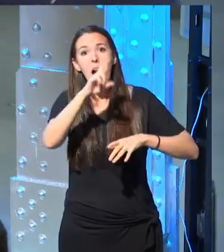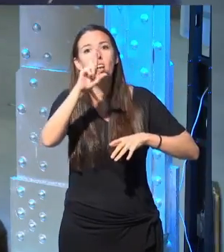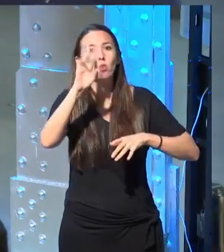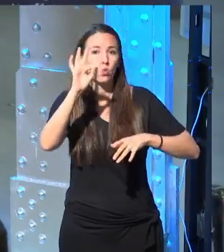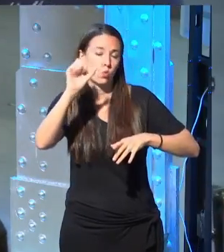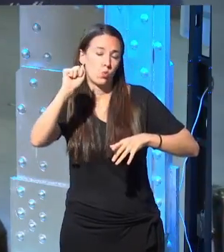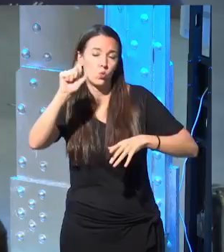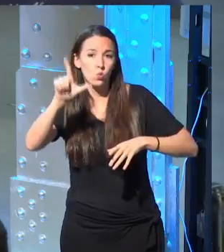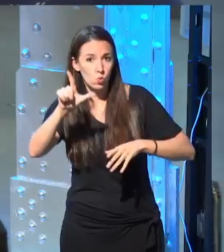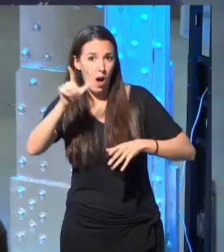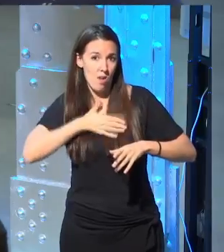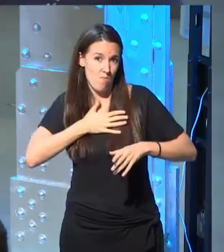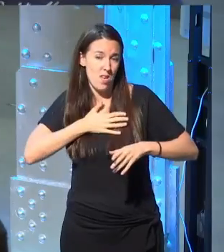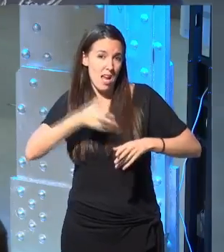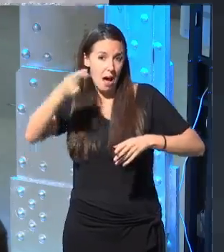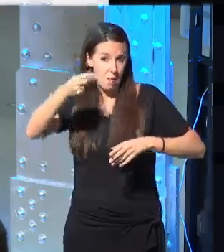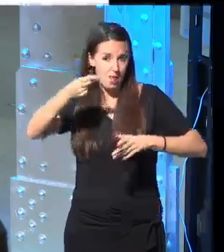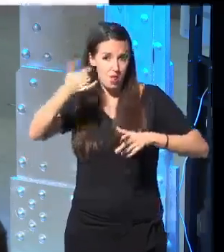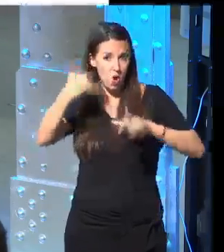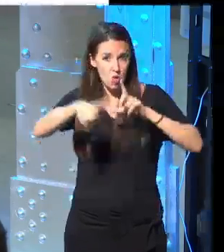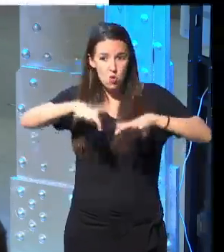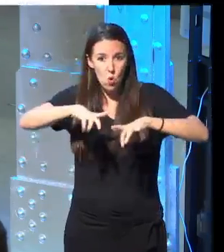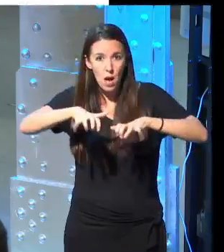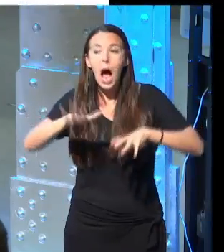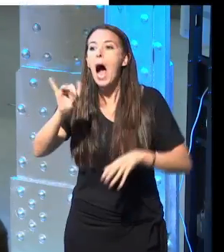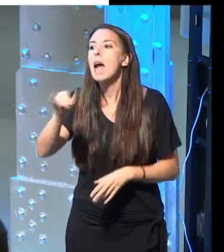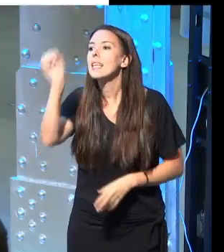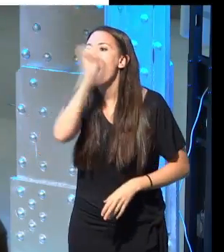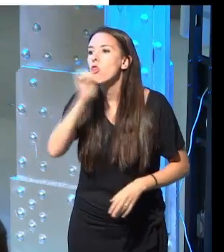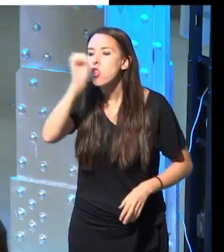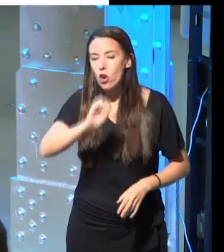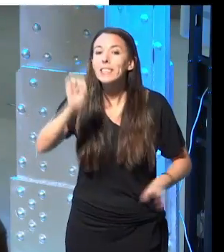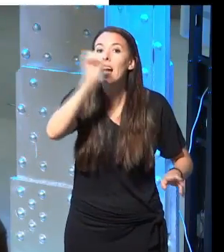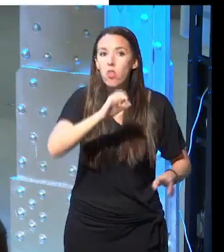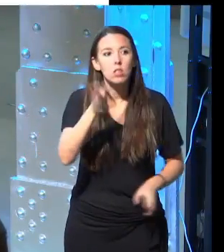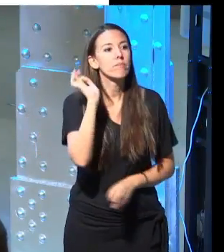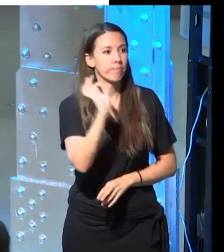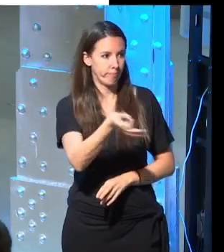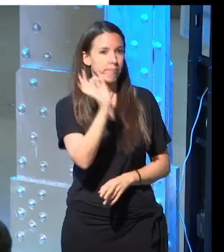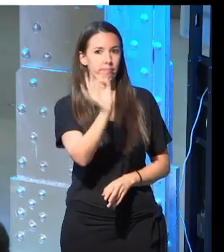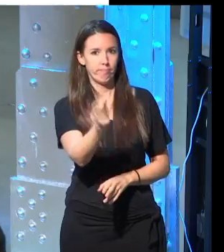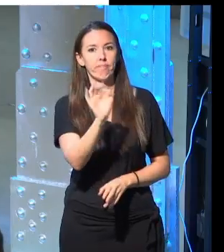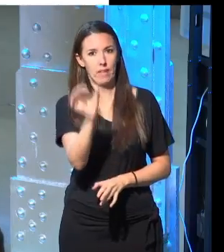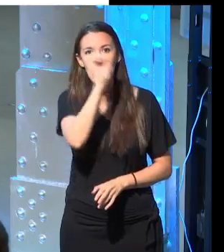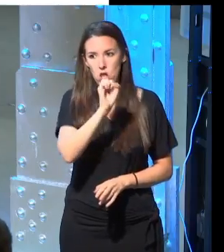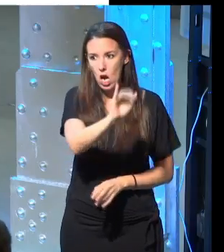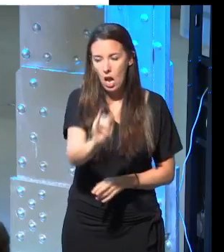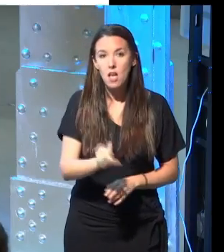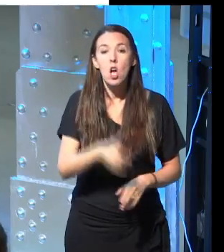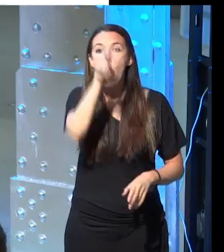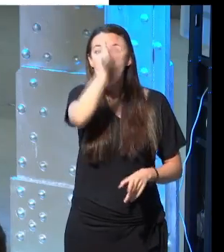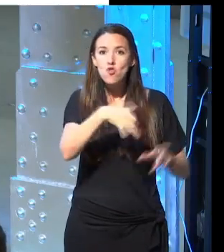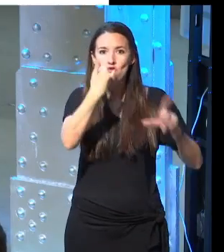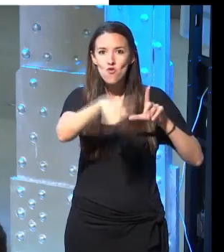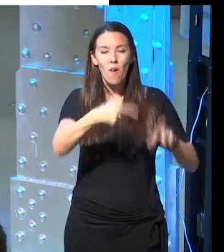cantidad de vídeos que aparecen. Y hay canciones. Y es un youtuber que sí, sí, es cierto, hay canciones. Es un youtuber que